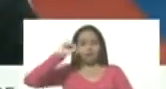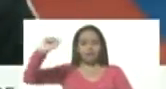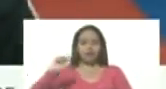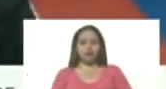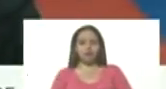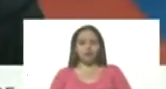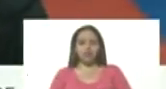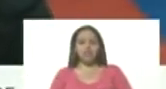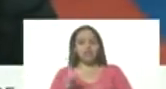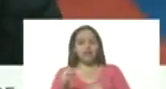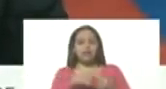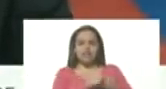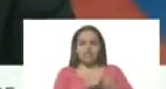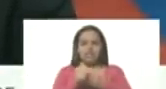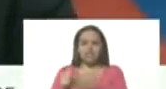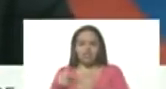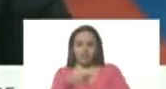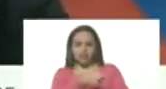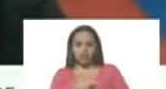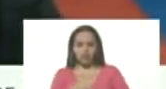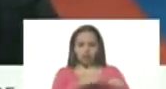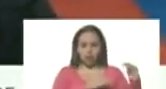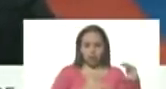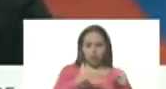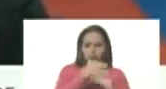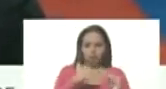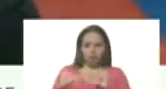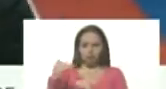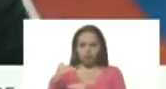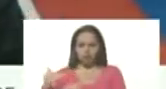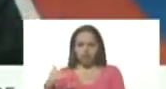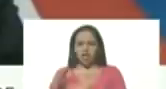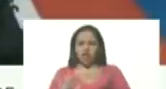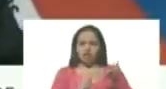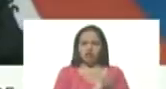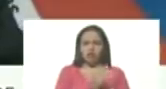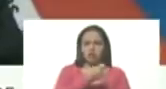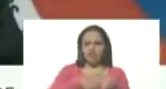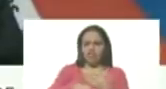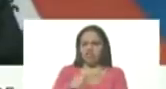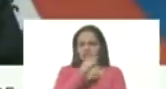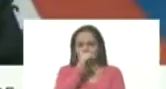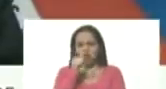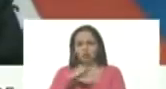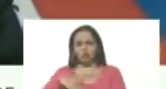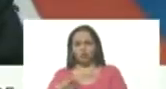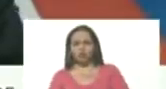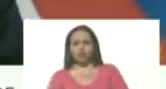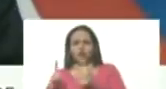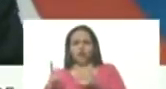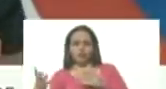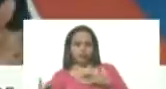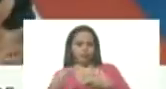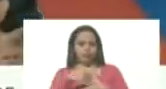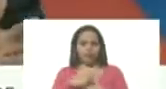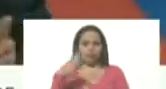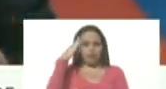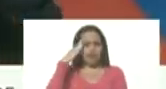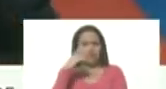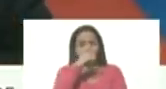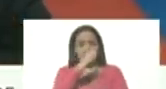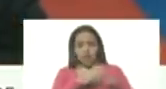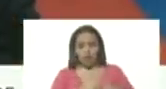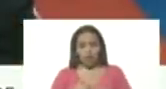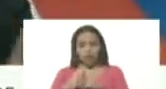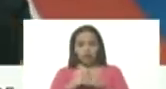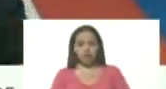altos dirigentes del gobierno, de narcotraficante para propiciar una intervención militar. Esto también